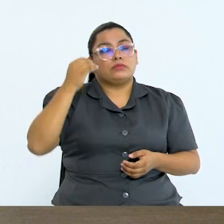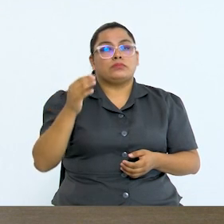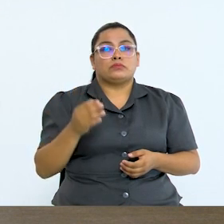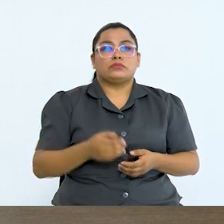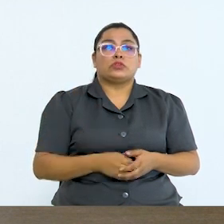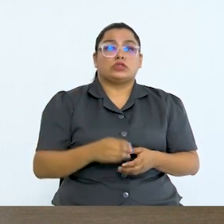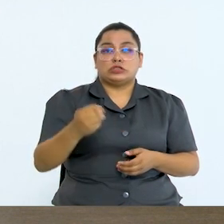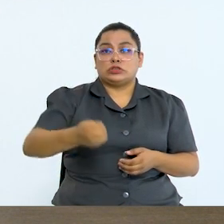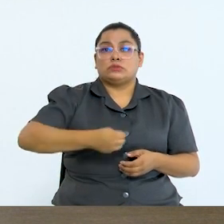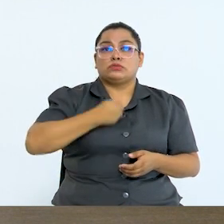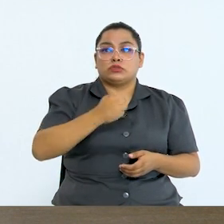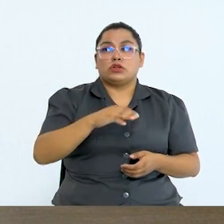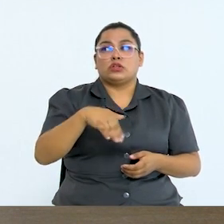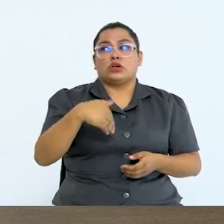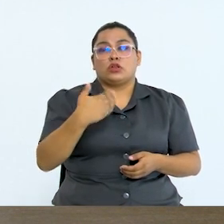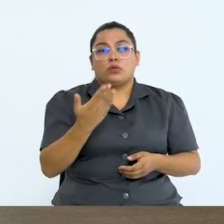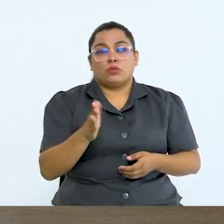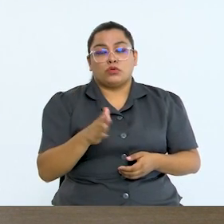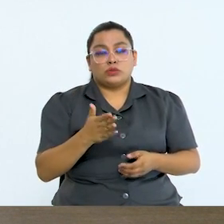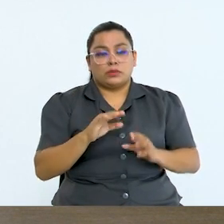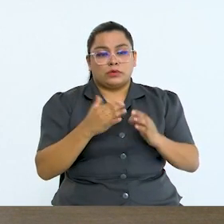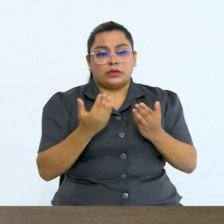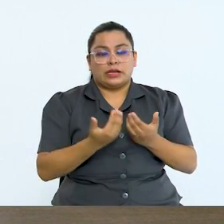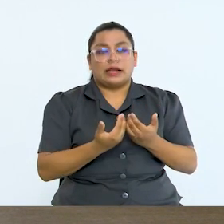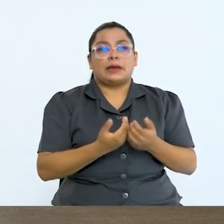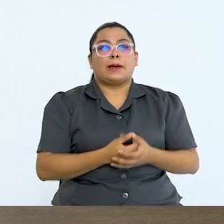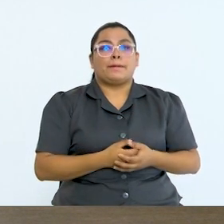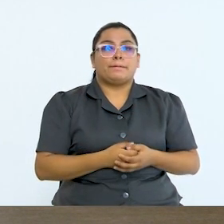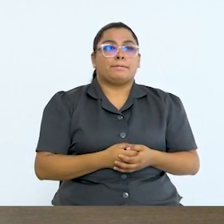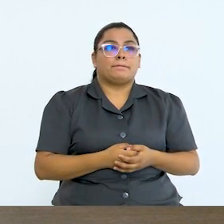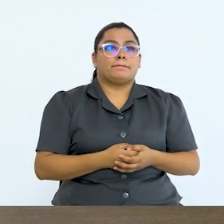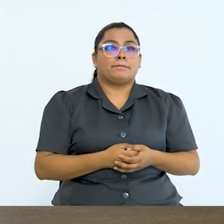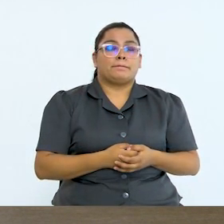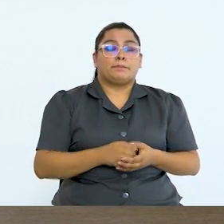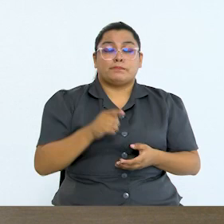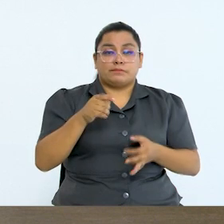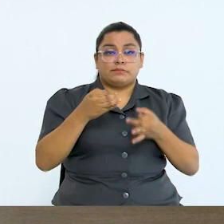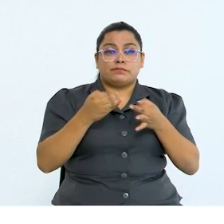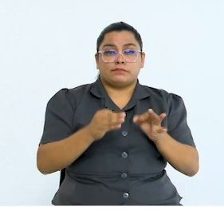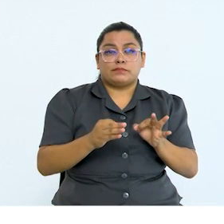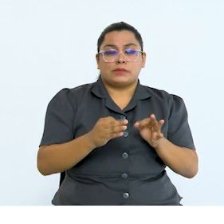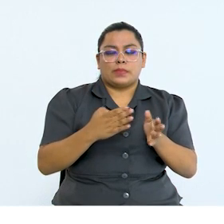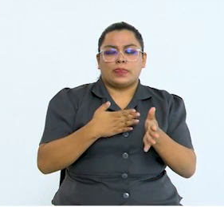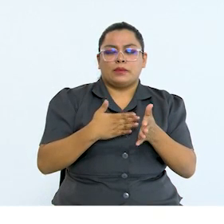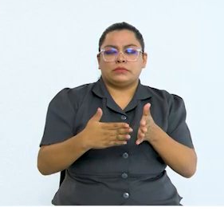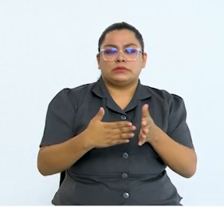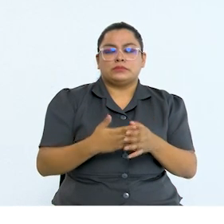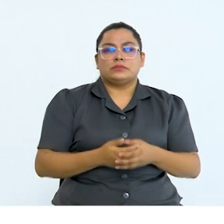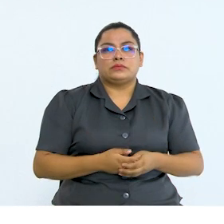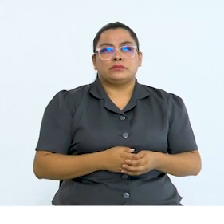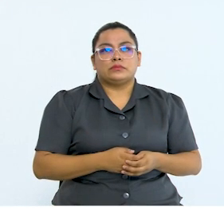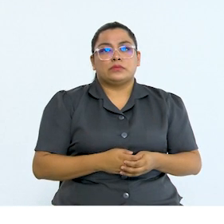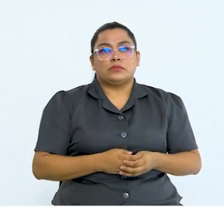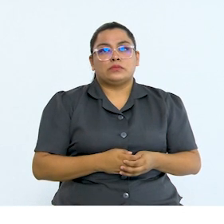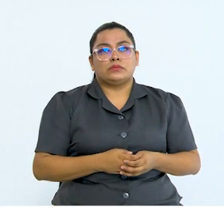más adelante en la clase. Cuando es así, comenzamos con la sección Recuerda.